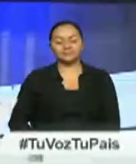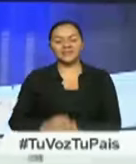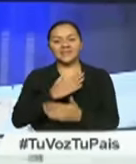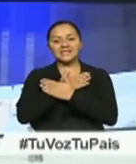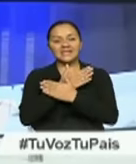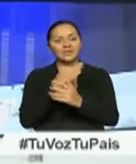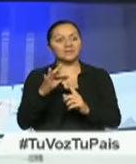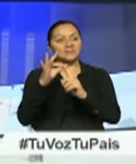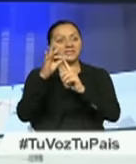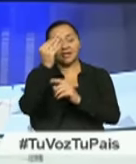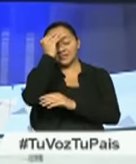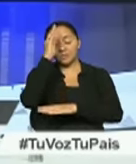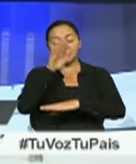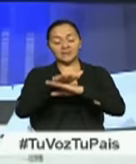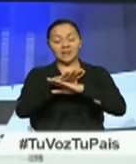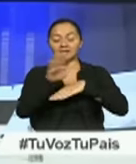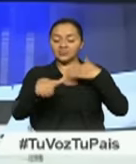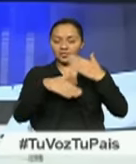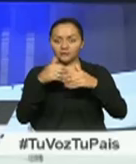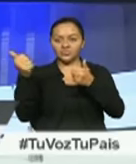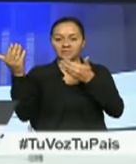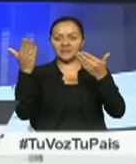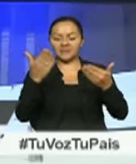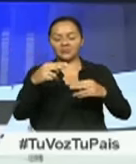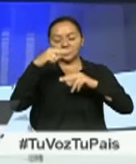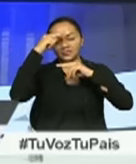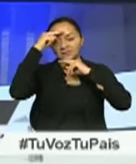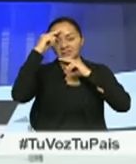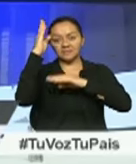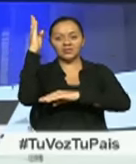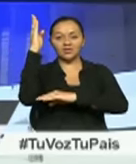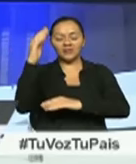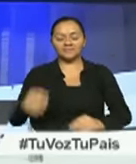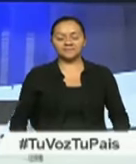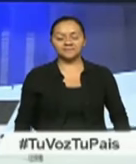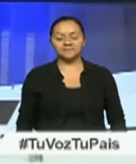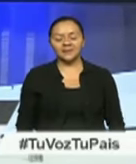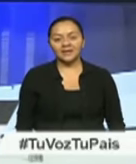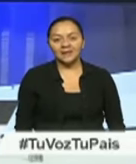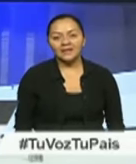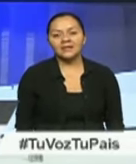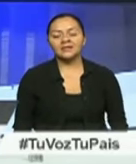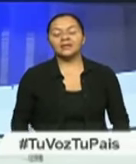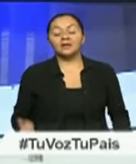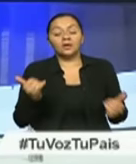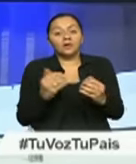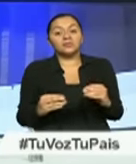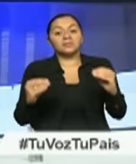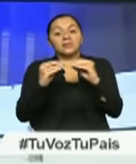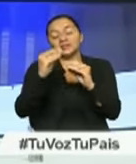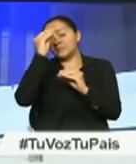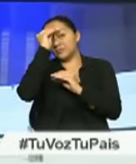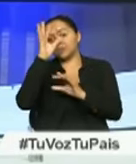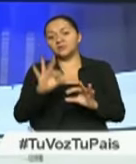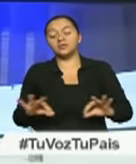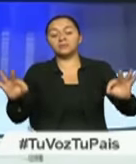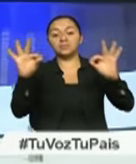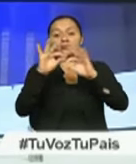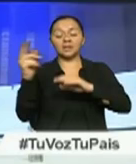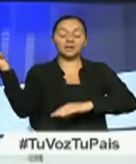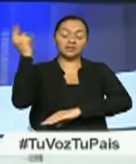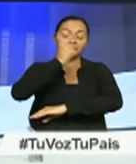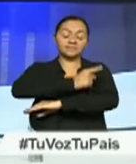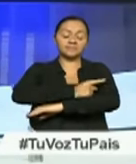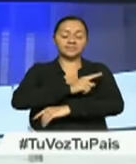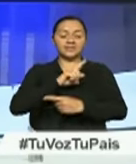Saludos cordiales, buenas tardes, bienvenidas y bienvenidos a la emisión central de Noticiero Ciudadano. Listos con la información más destacada suscitada